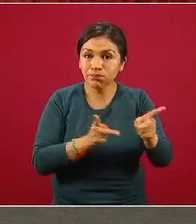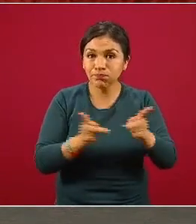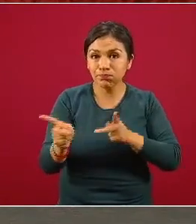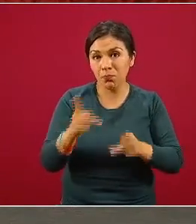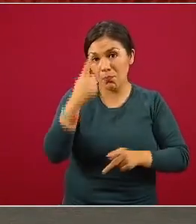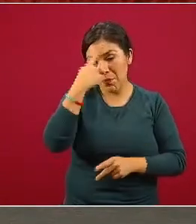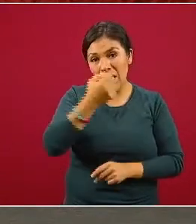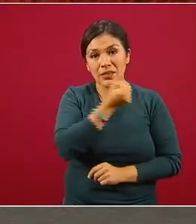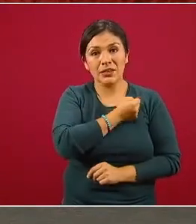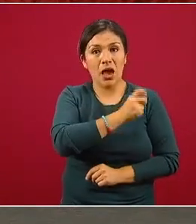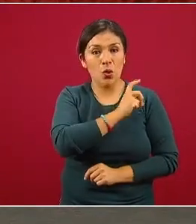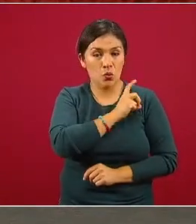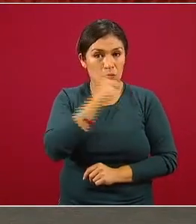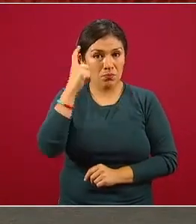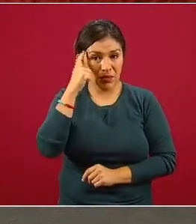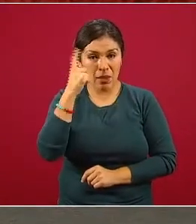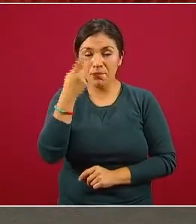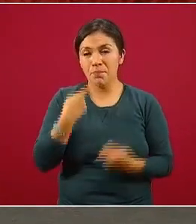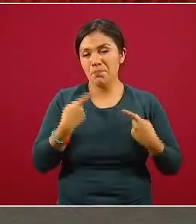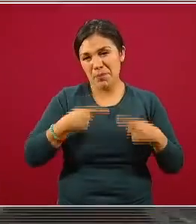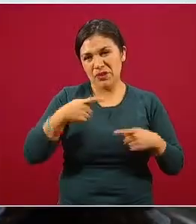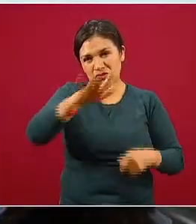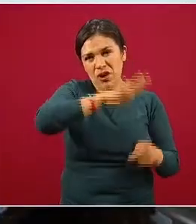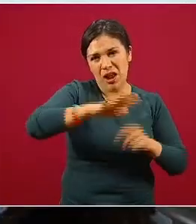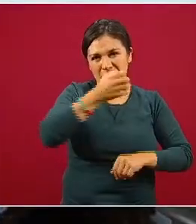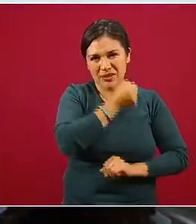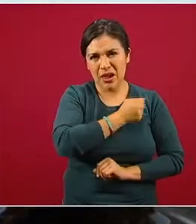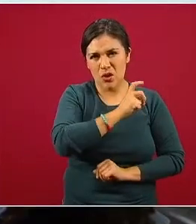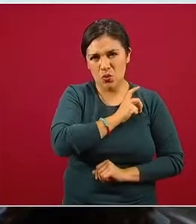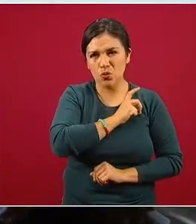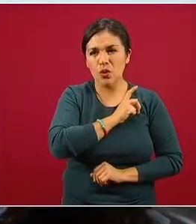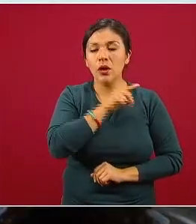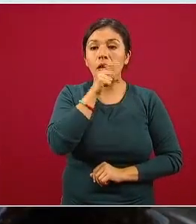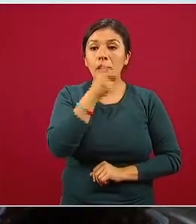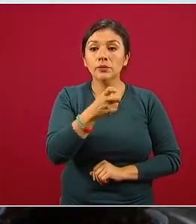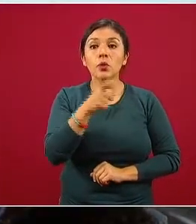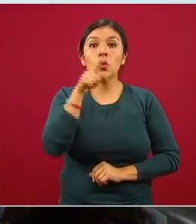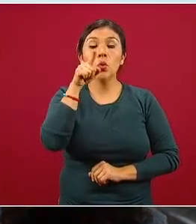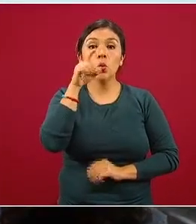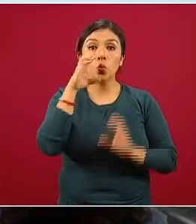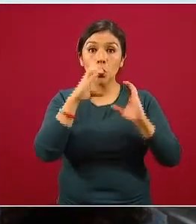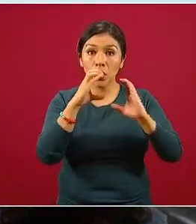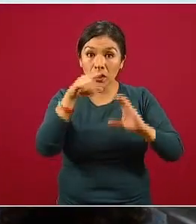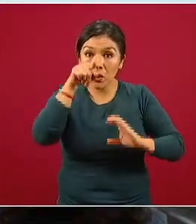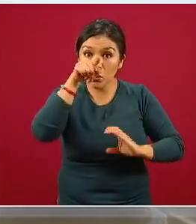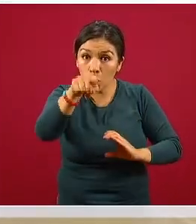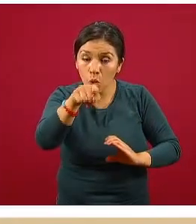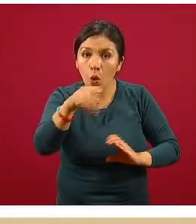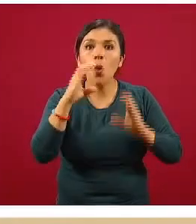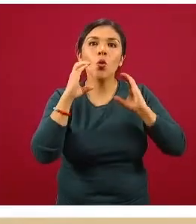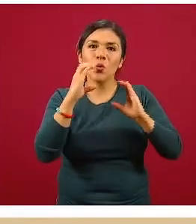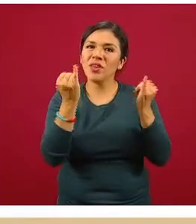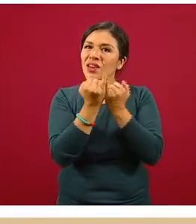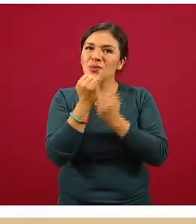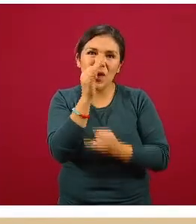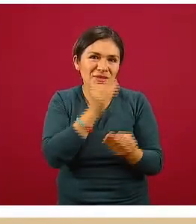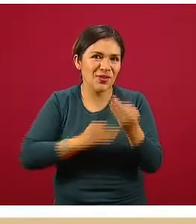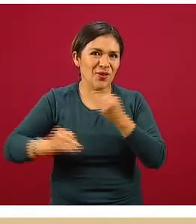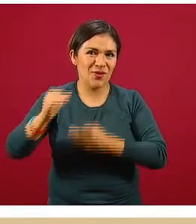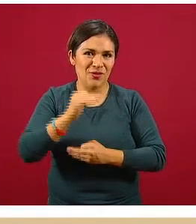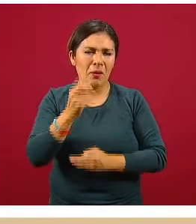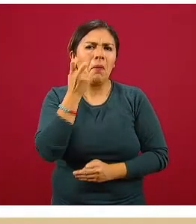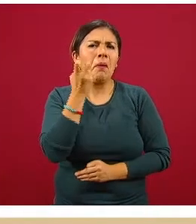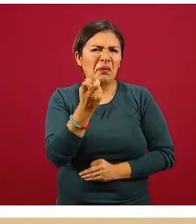Nacional de Salud Mental para el personal de salud, Cuidando de ti, cuidamos de todos, es